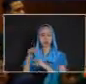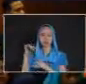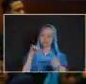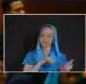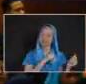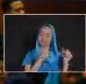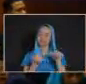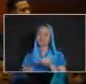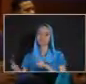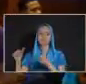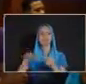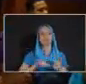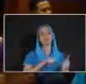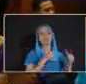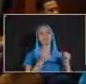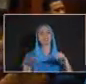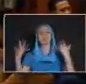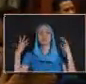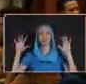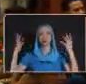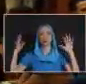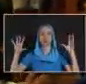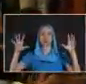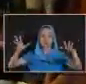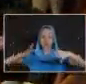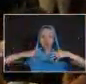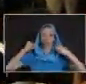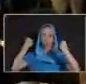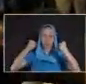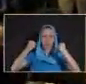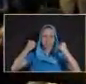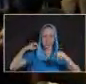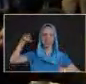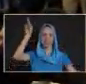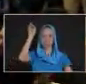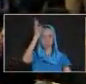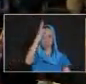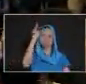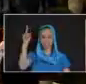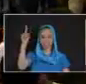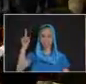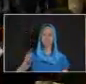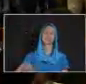Aleluya. Dale un aplauso bien fuerte al Rey. Aleluya, aleluya, aleluya.